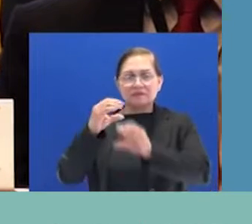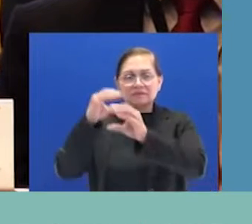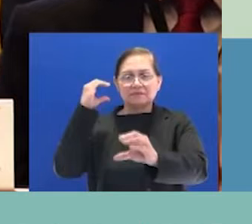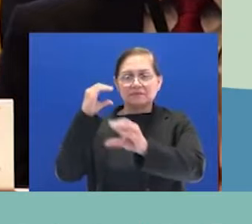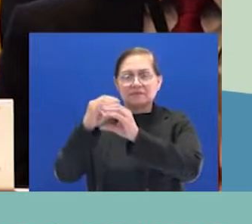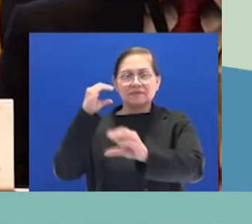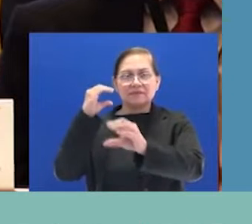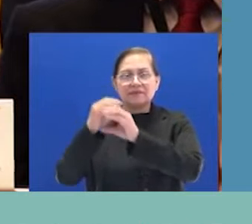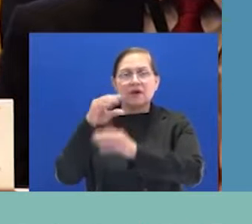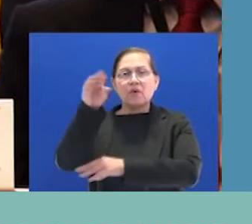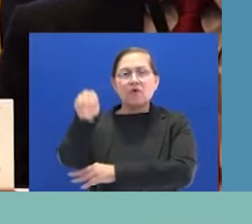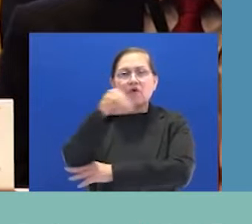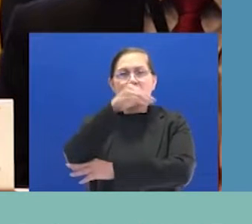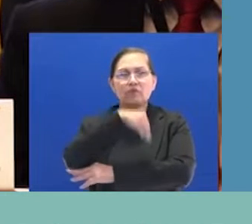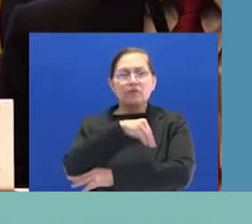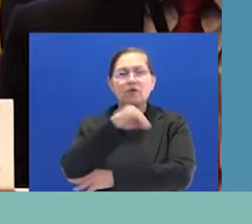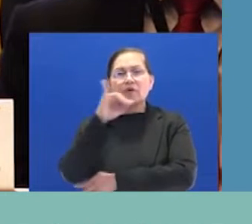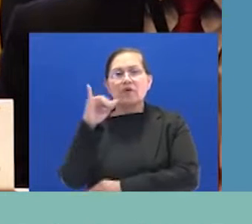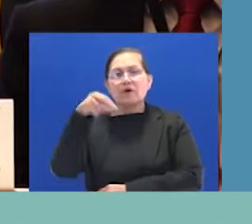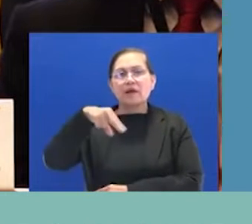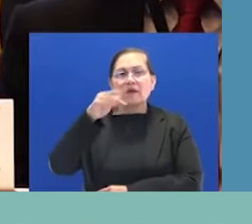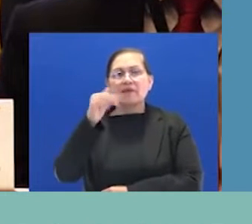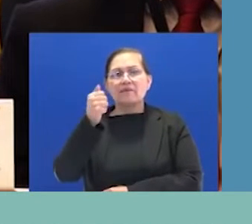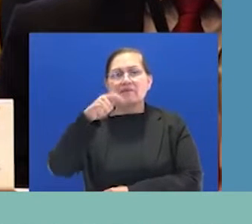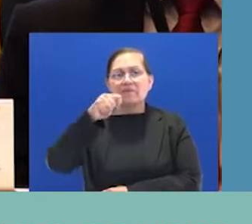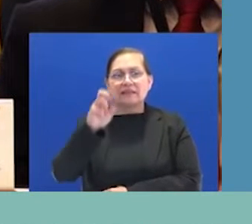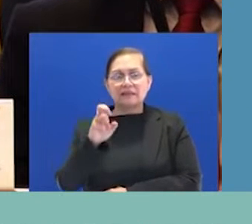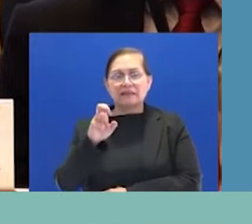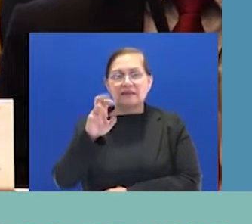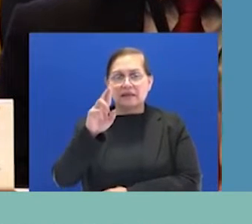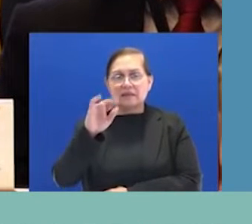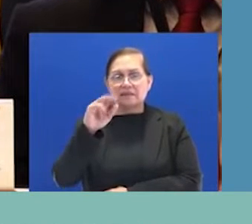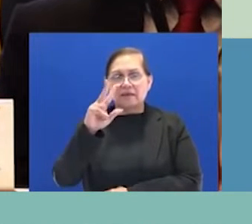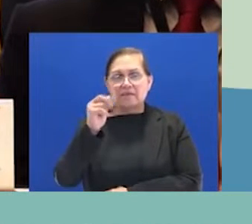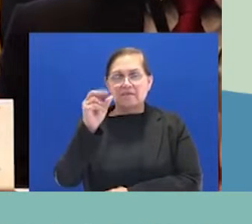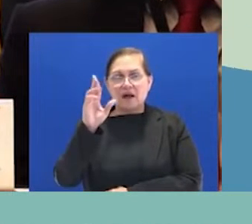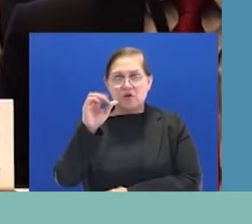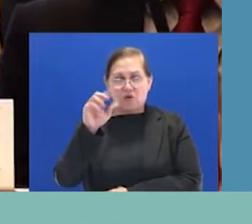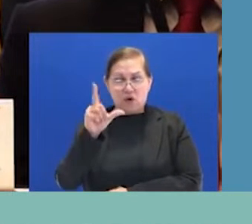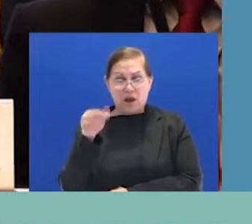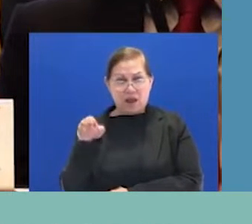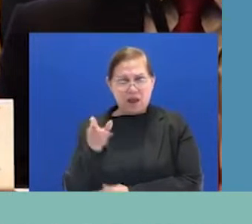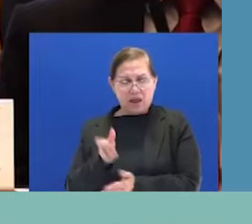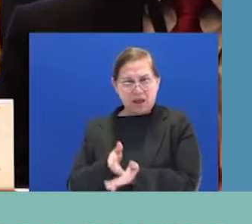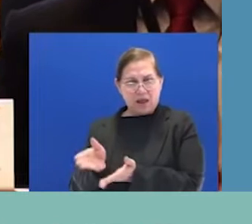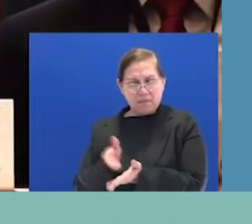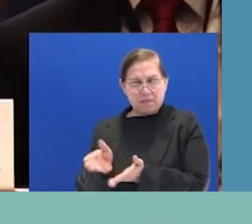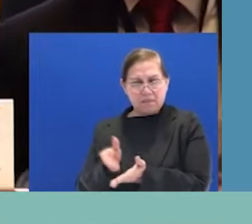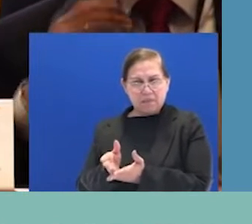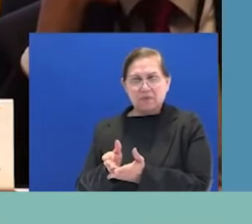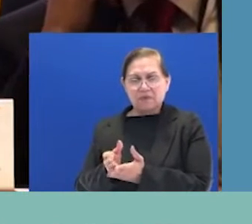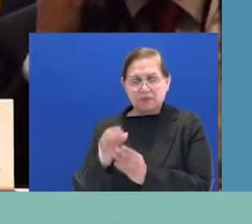en el paso fronterizo Infante Rivarola, Cañada Oruro, que beneficia e incentiva